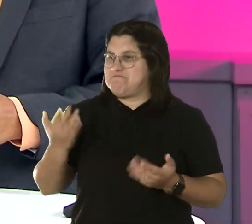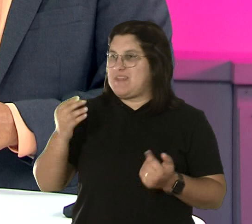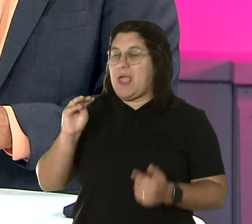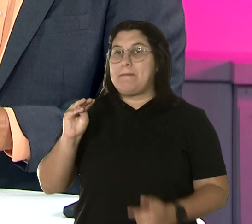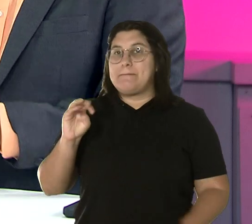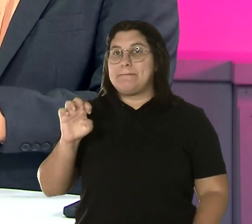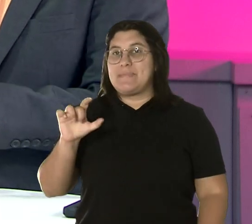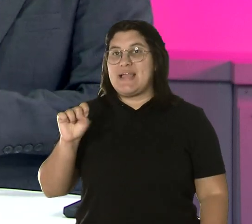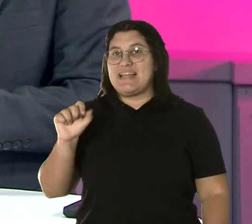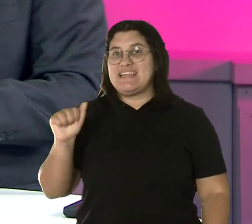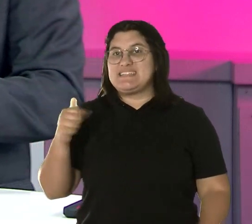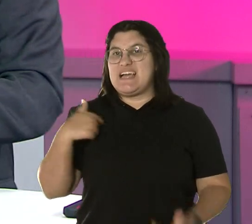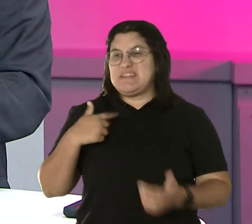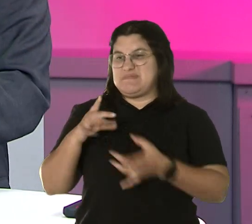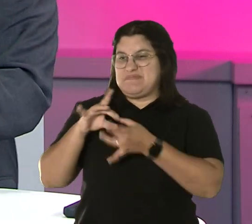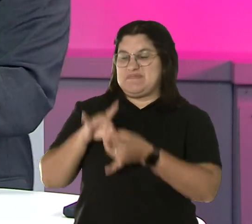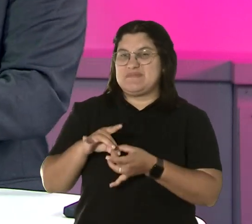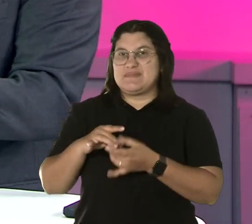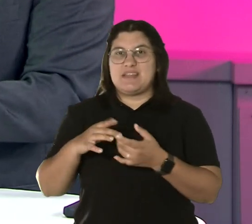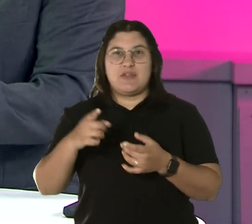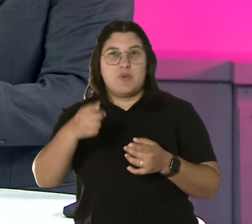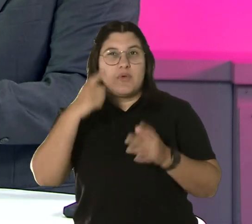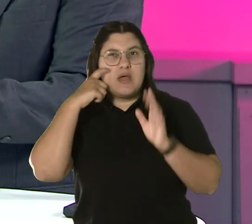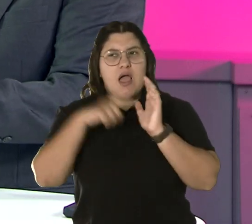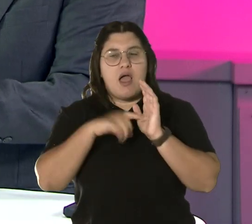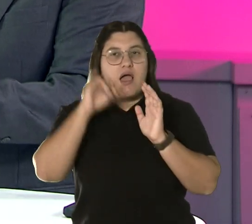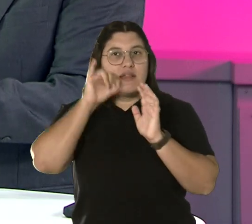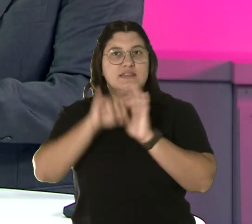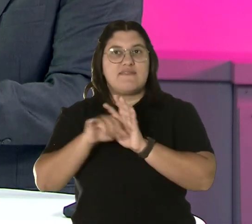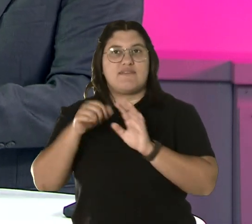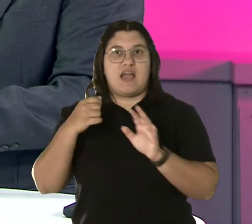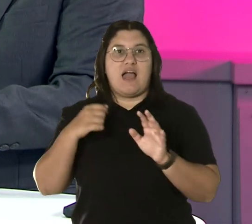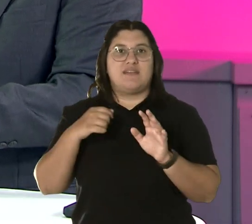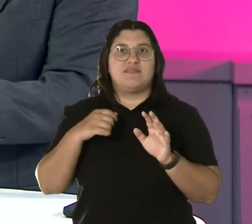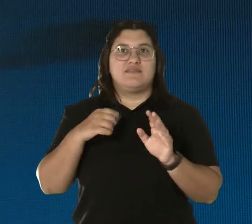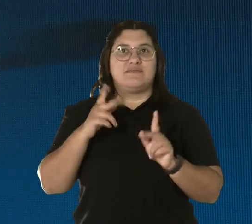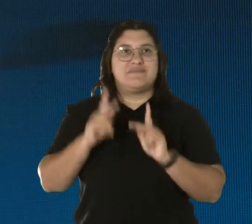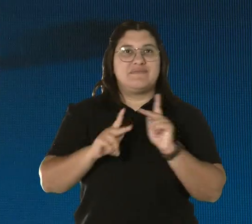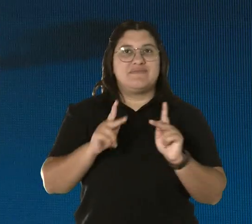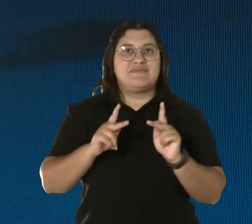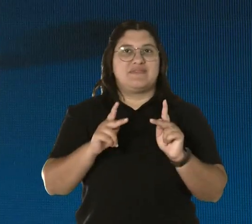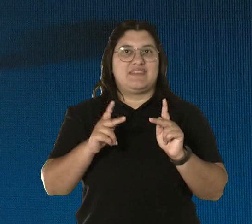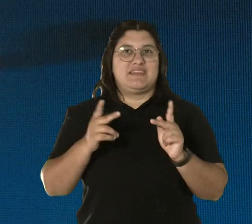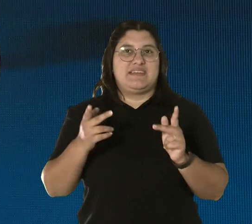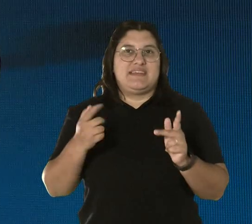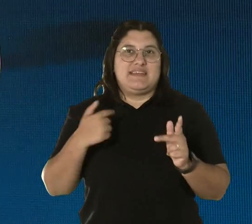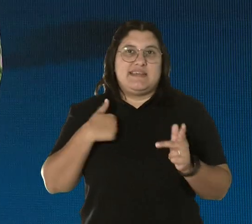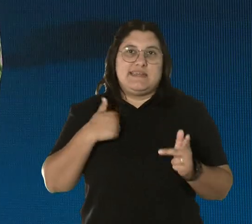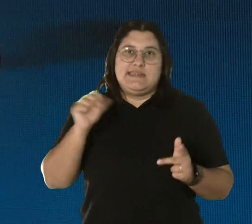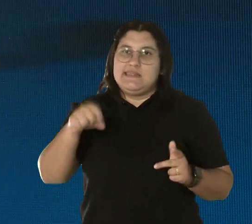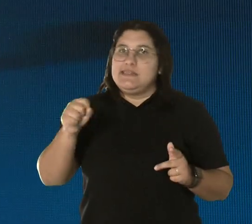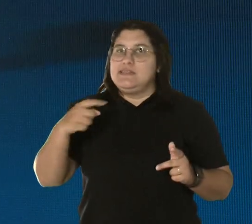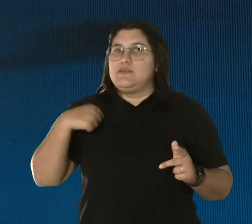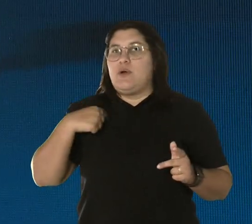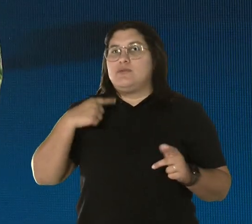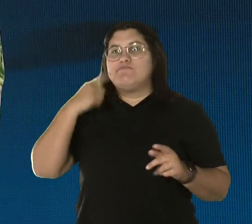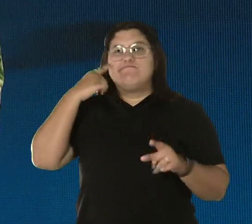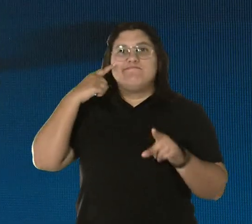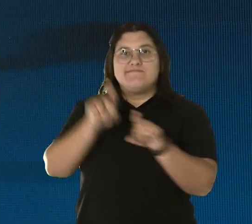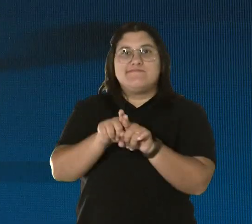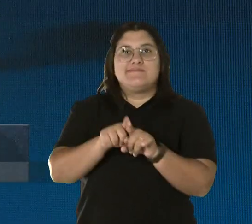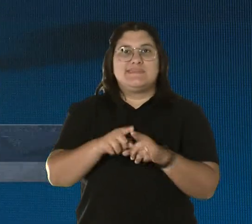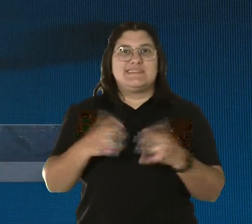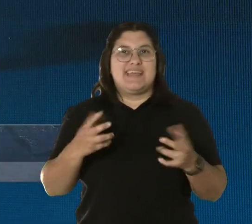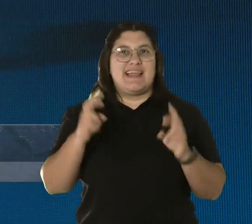que trabaja precisamente con una empresa que se dedica a identificar mano de obra, capital humano? Mira, definitivamente estoy de acuerdo con él en